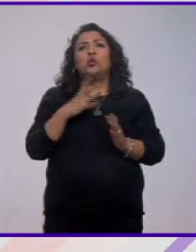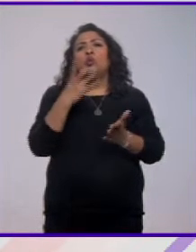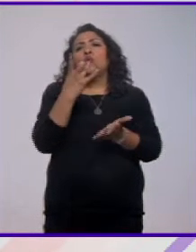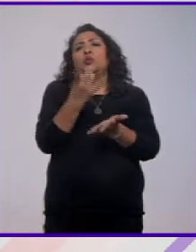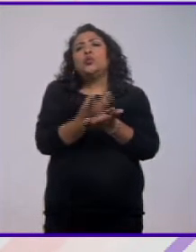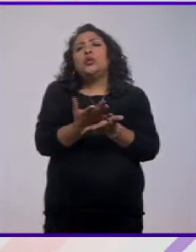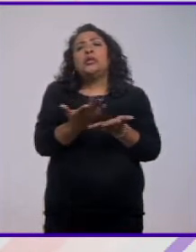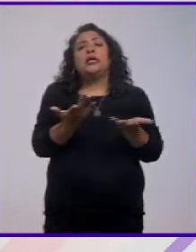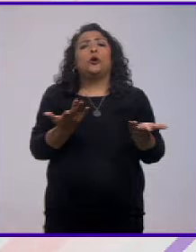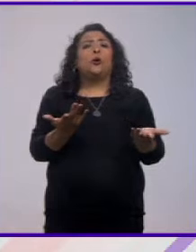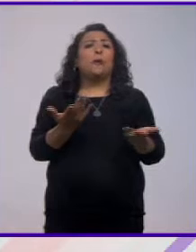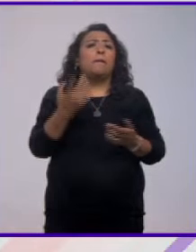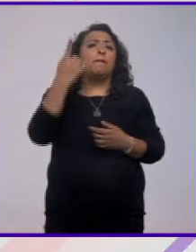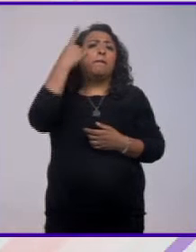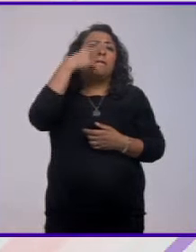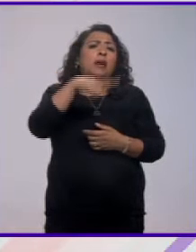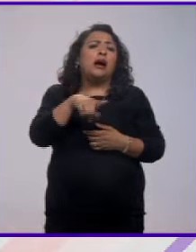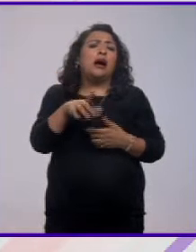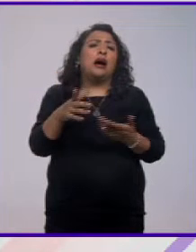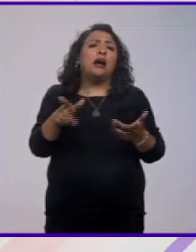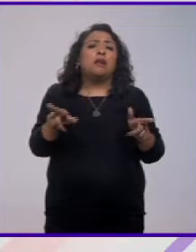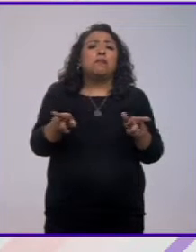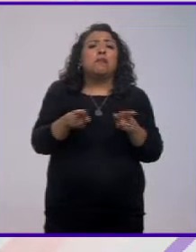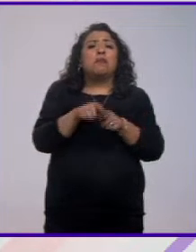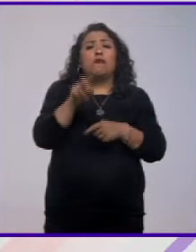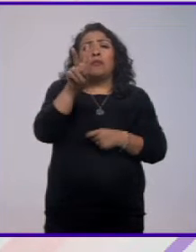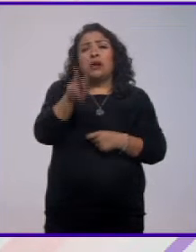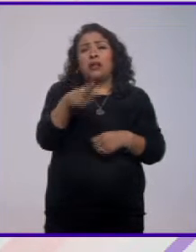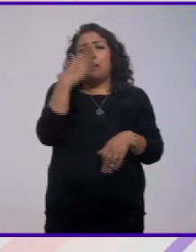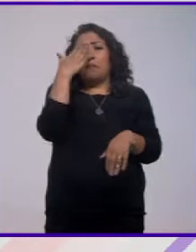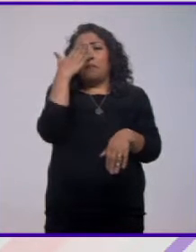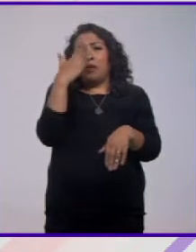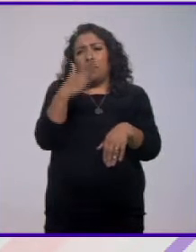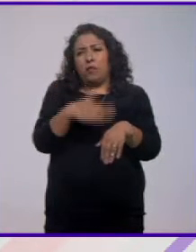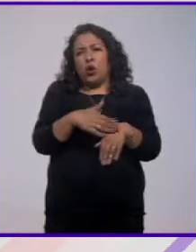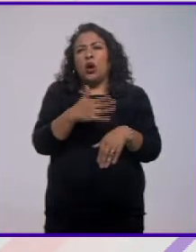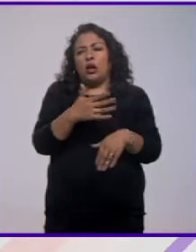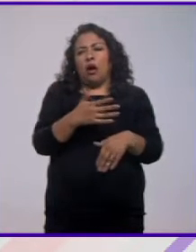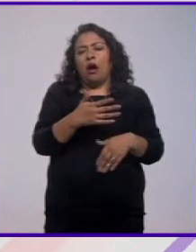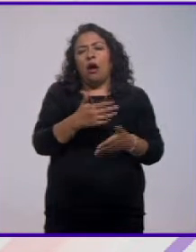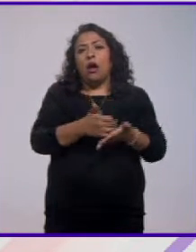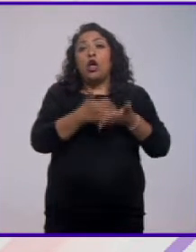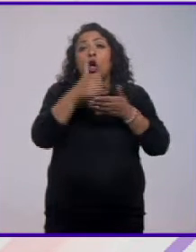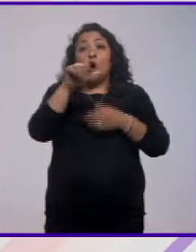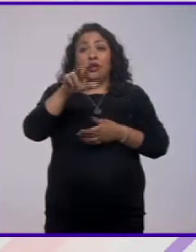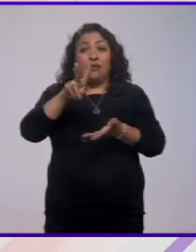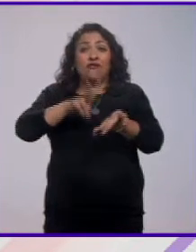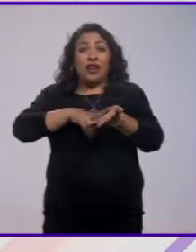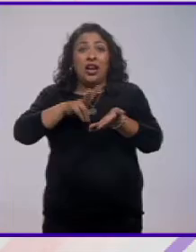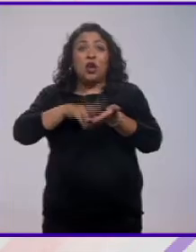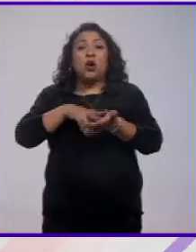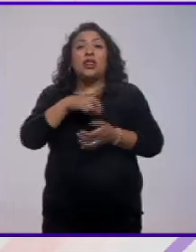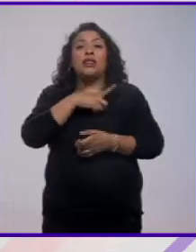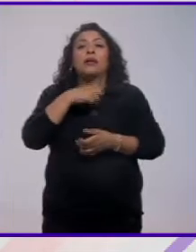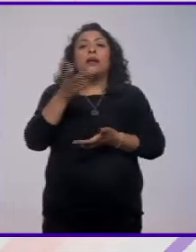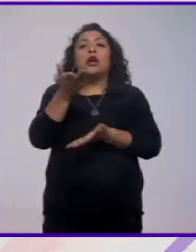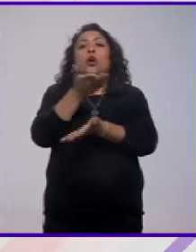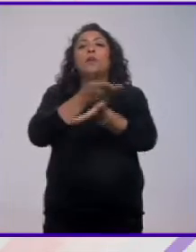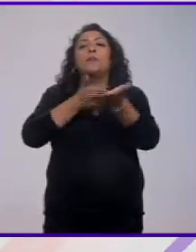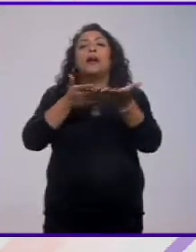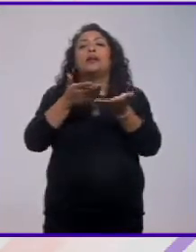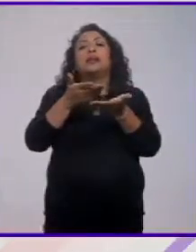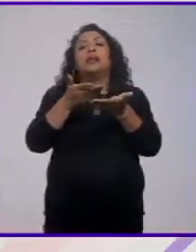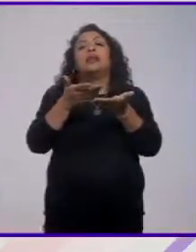reducía a ser como un reducto de la verdad y de la memoria, hoy esos valores tienen que compartir el